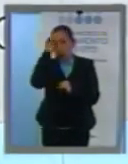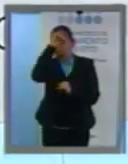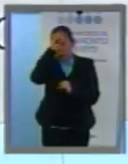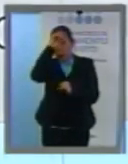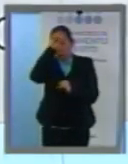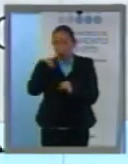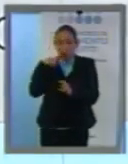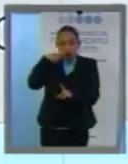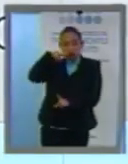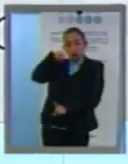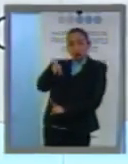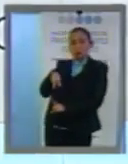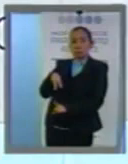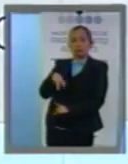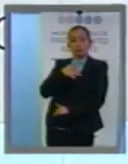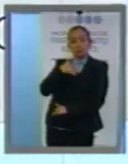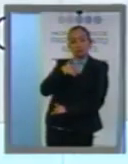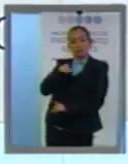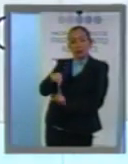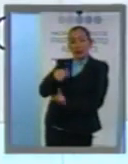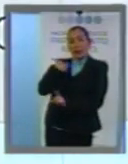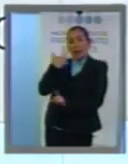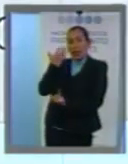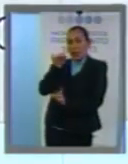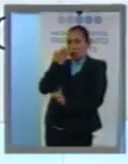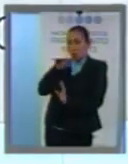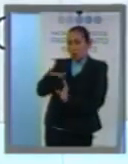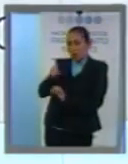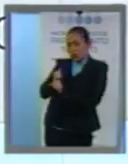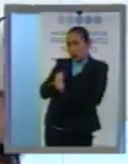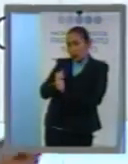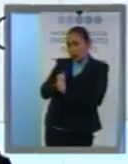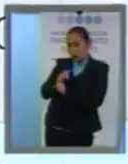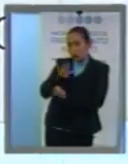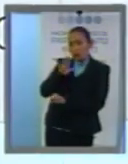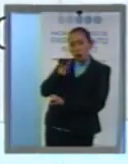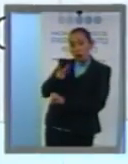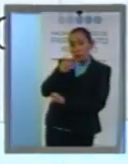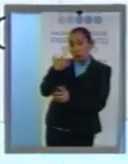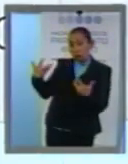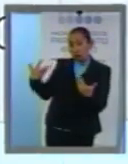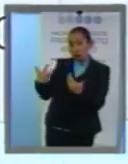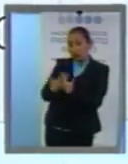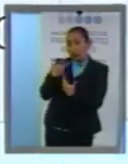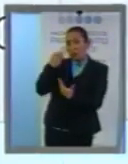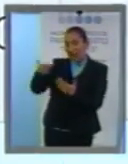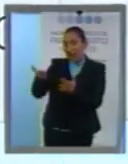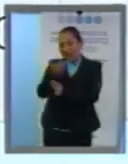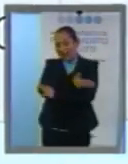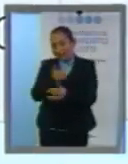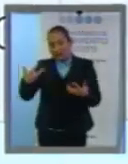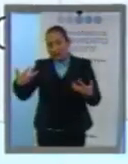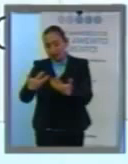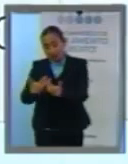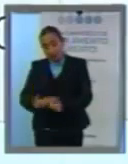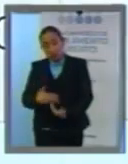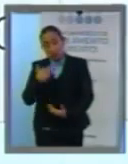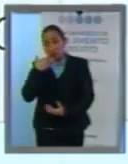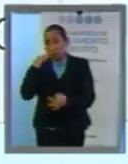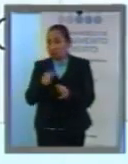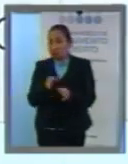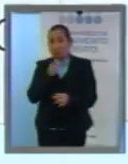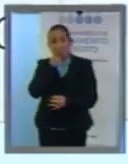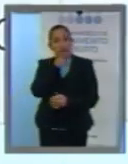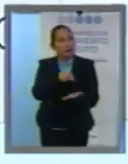desde la perspectiva desde la academia, que me parece que embona muy bien con lo que se ha dicho aquí y pone